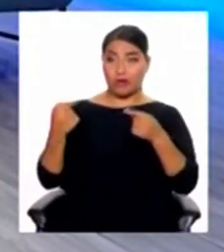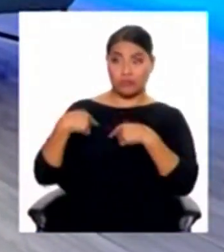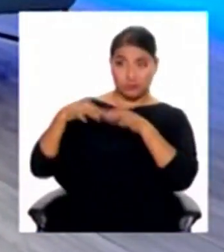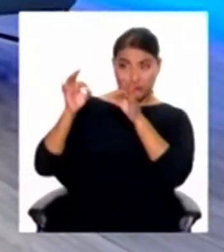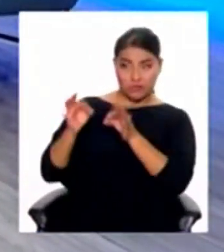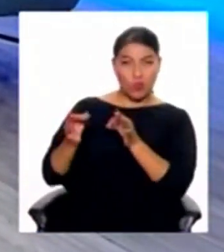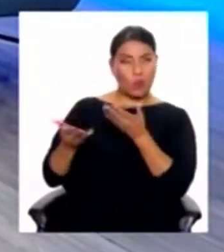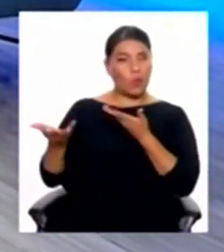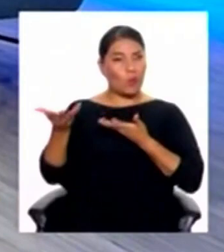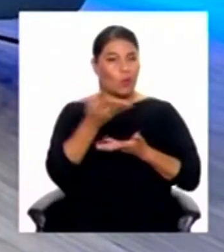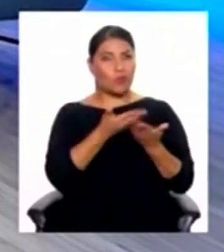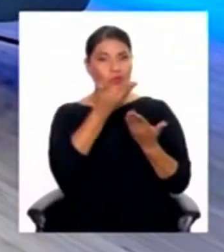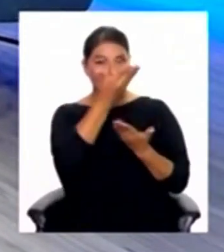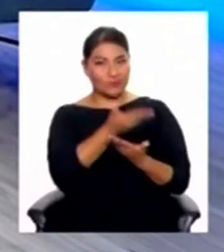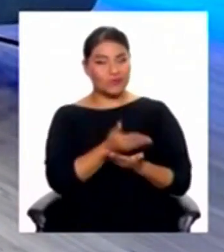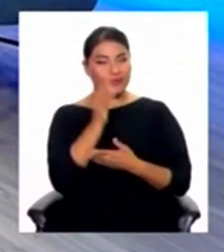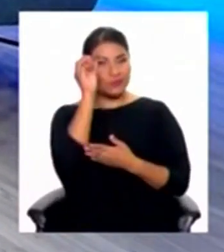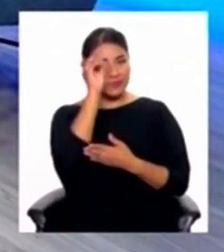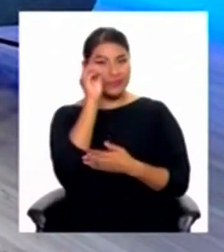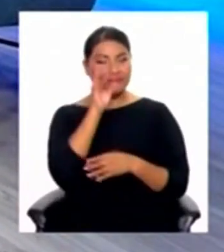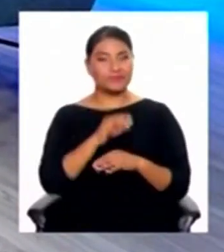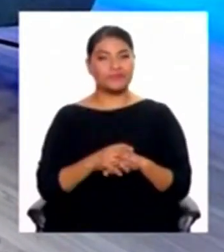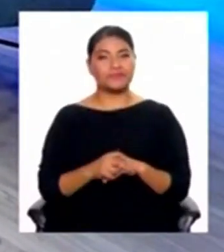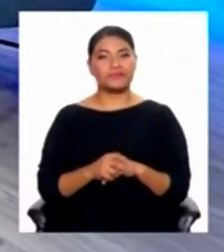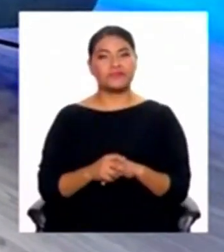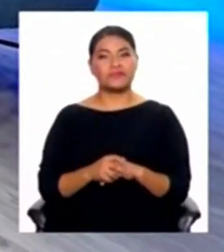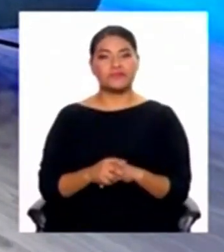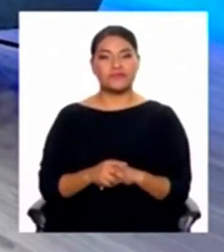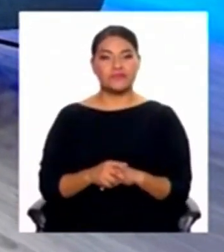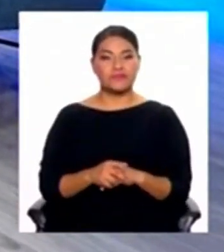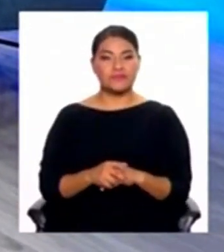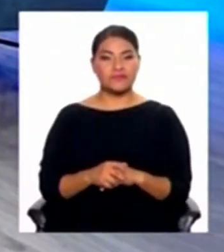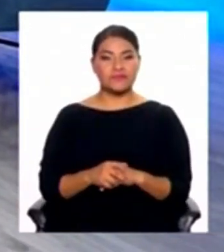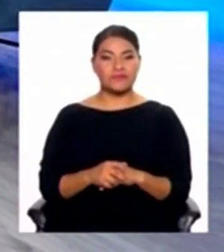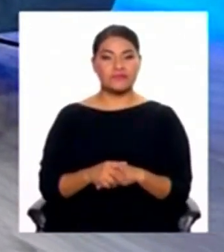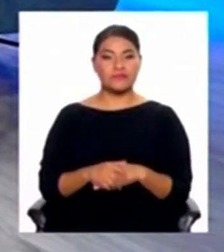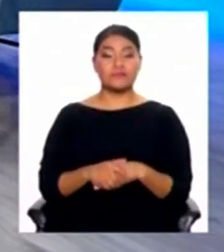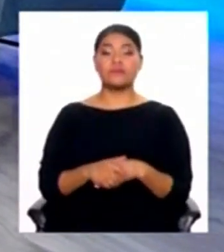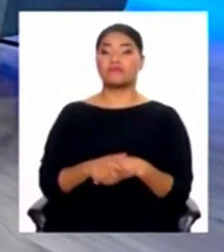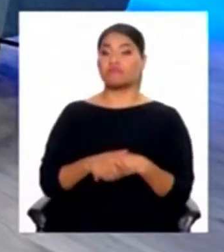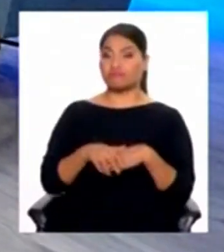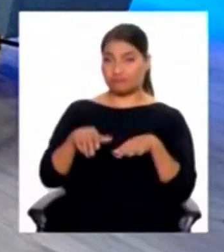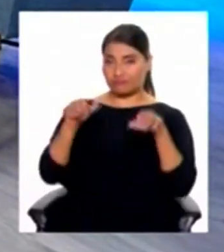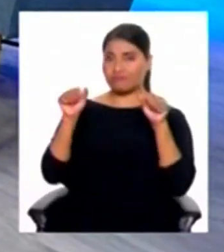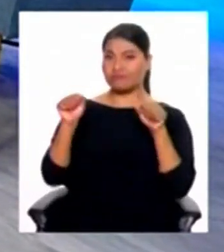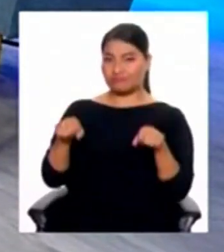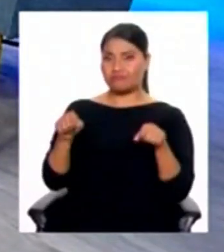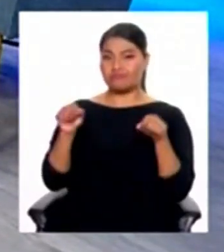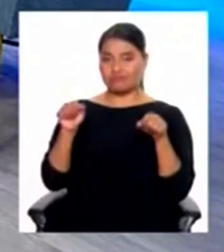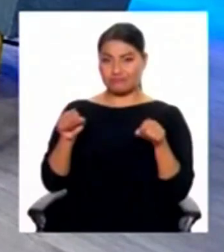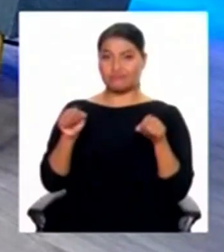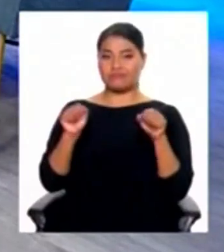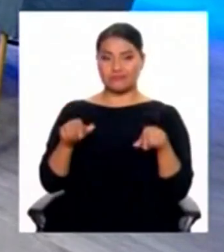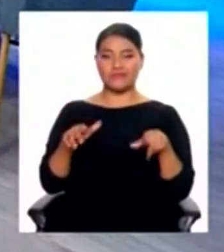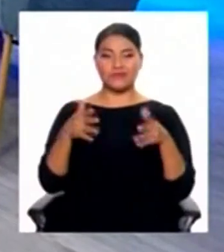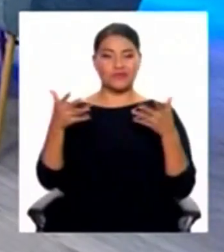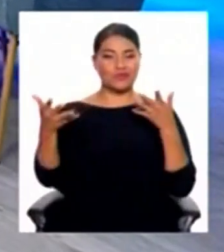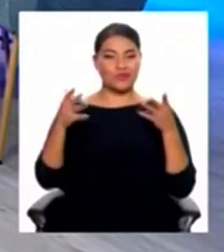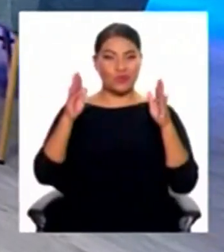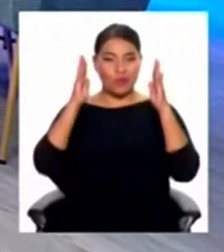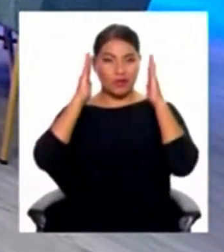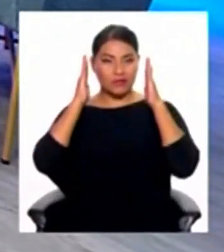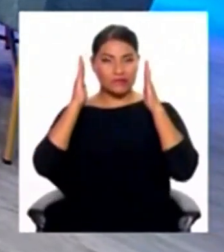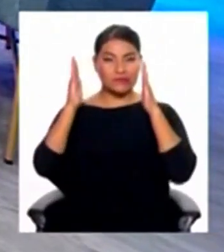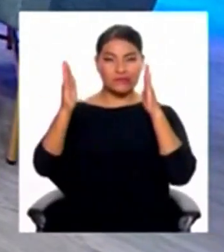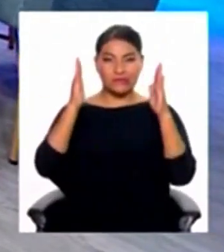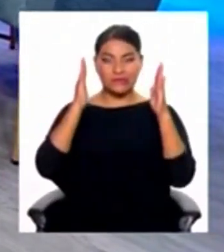más ahí? No, sí, claro, por supuesto. O sea, el enfoque del ordenamiento territorial tiene que ver con justamente tener una mirada integral